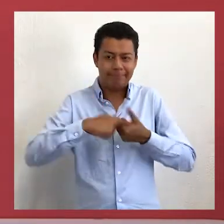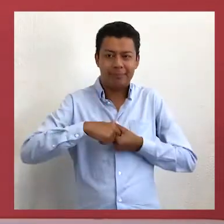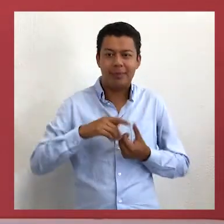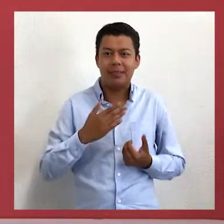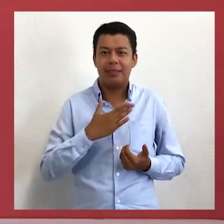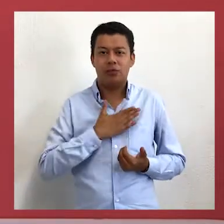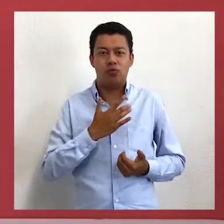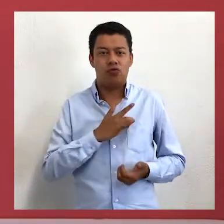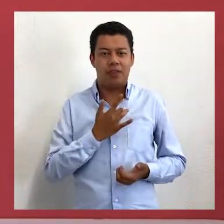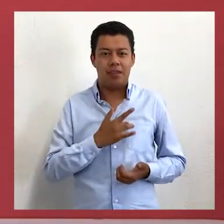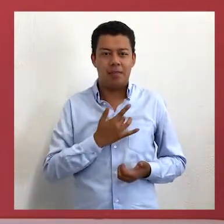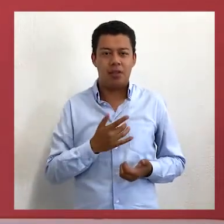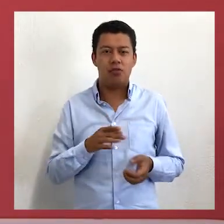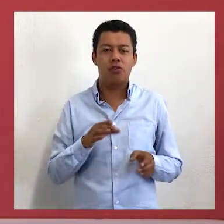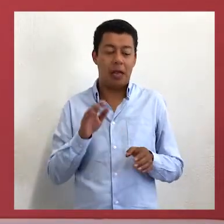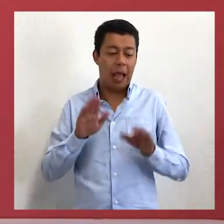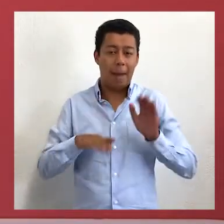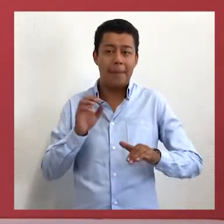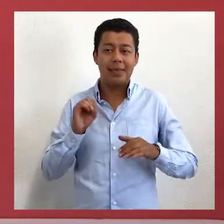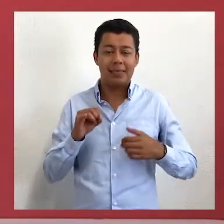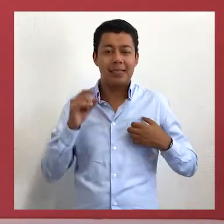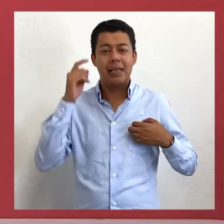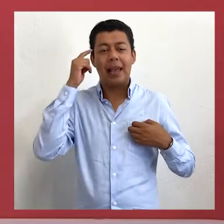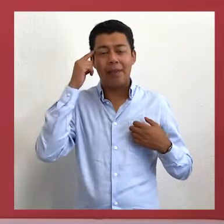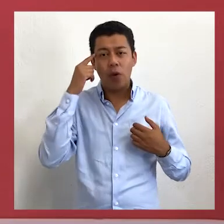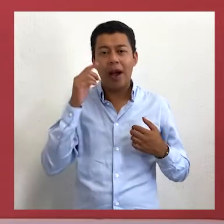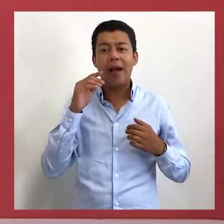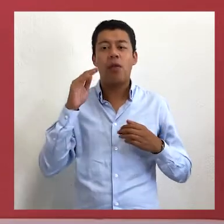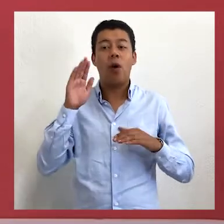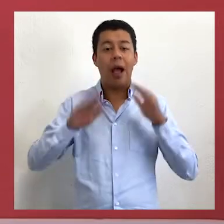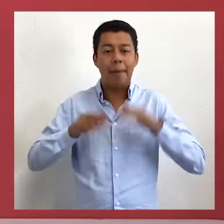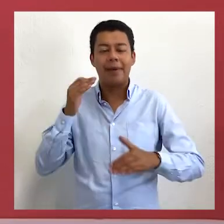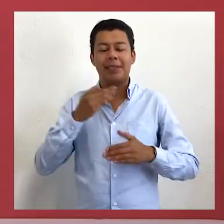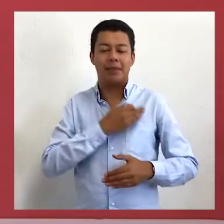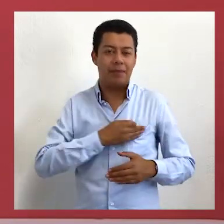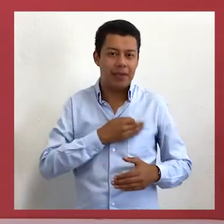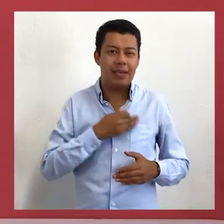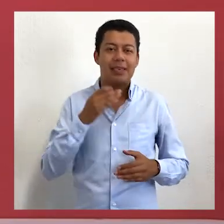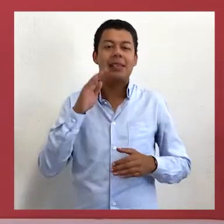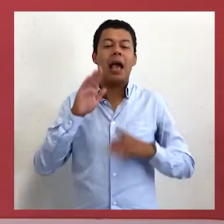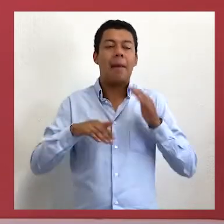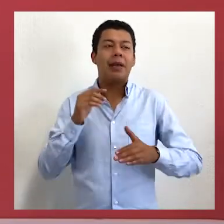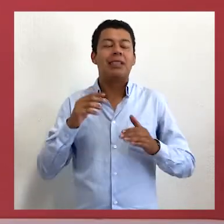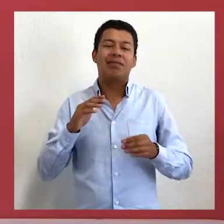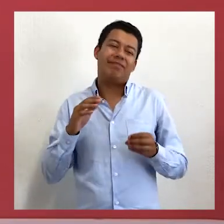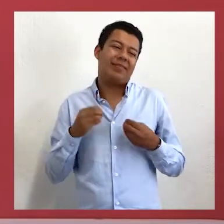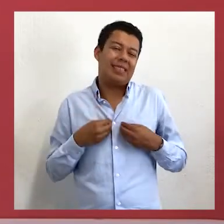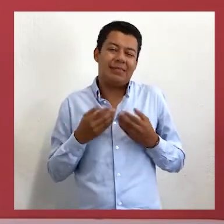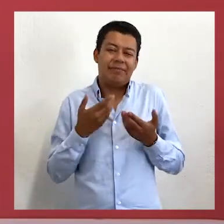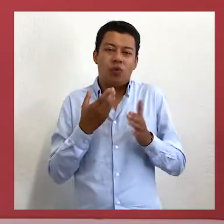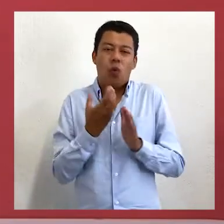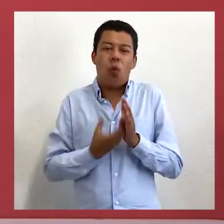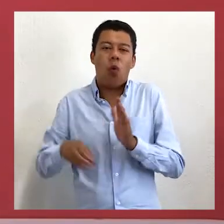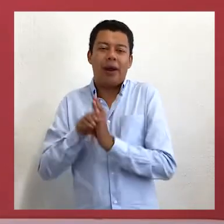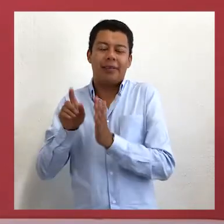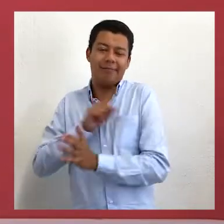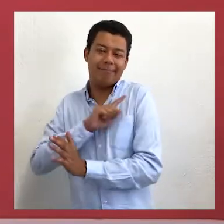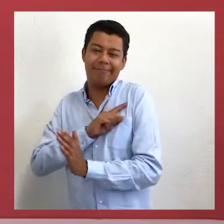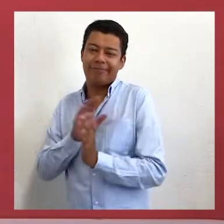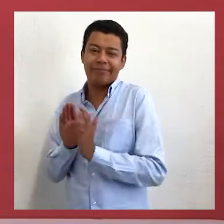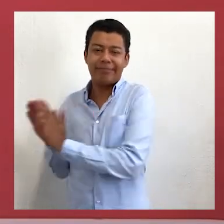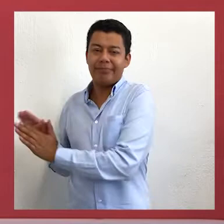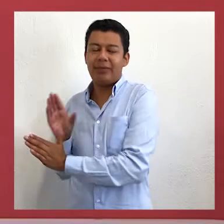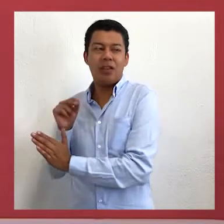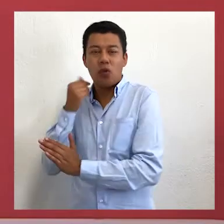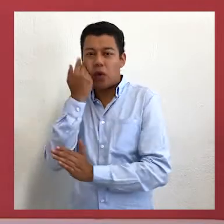saben. El adolescente de repente está molesto, de repente está feliz, de repente se encierra en su cuarto y no quiere saber nada de nadie. Y yo